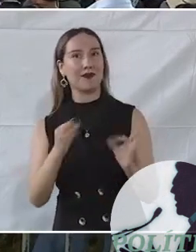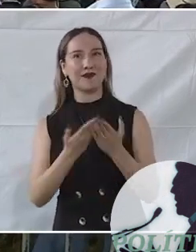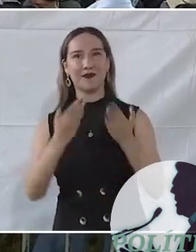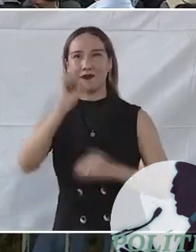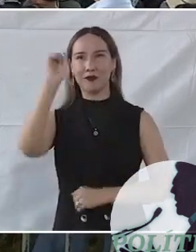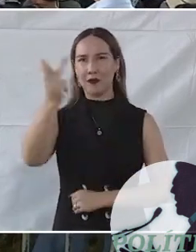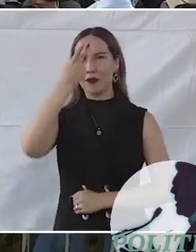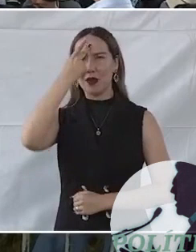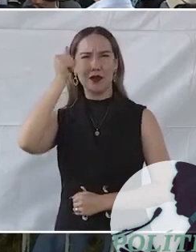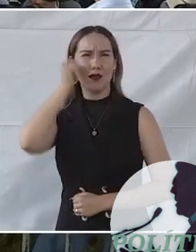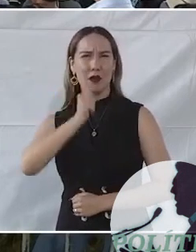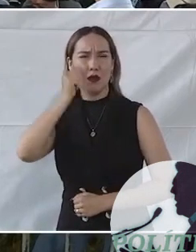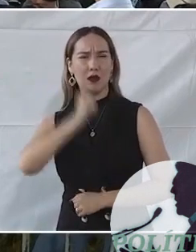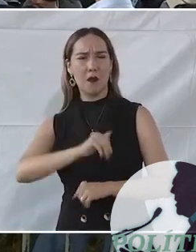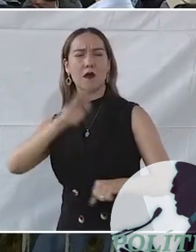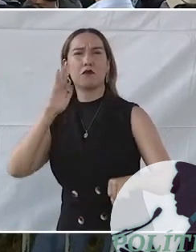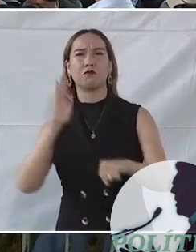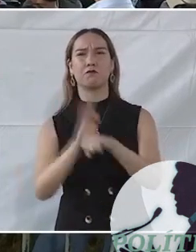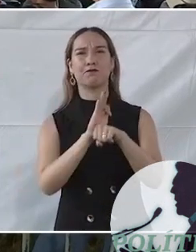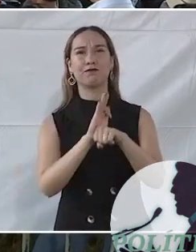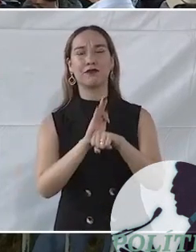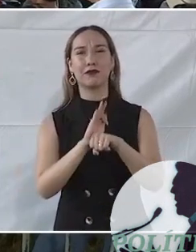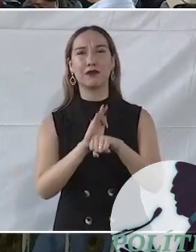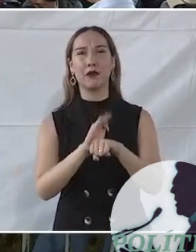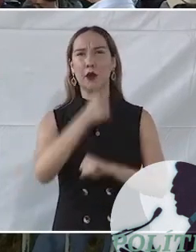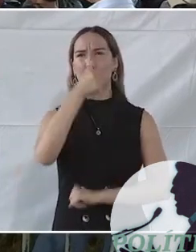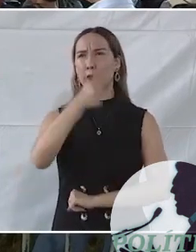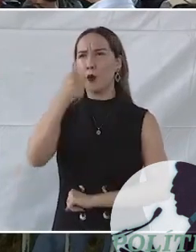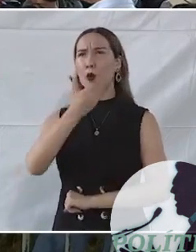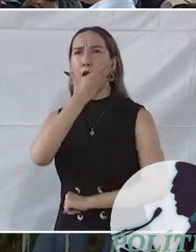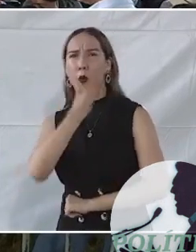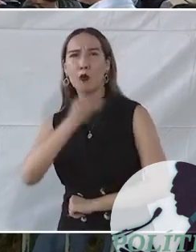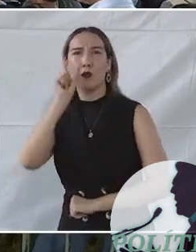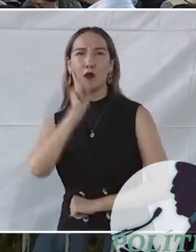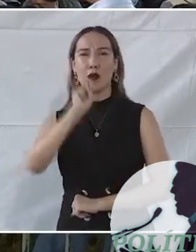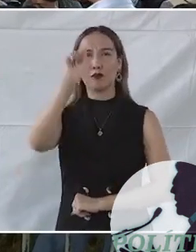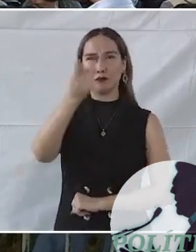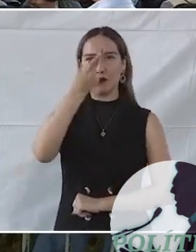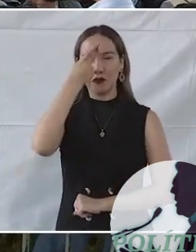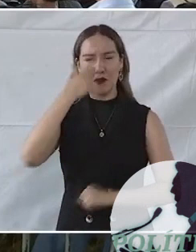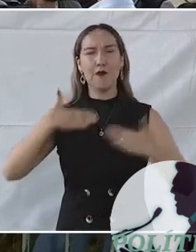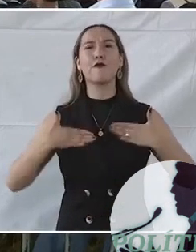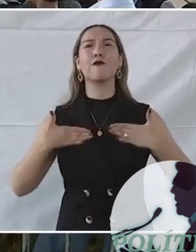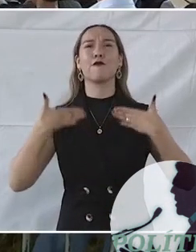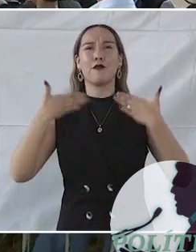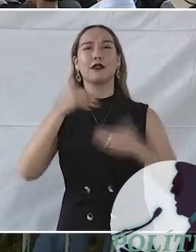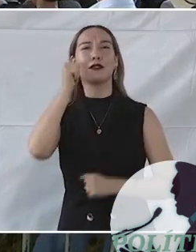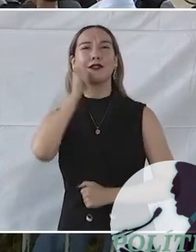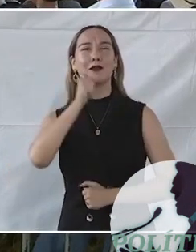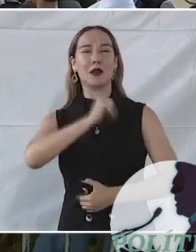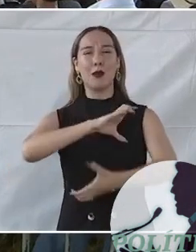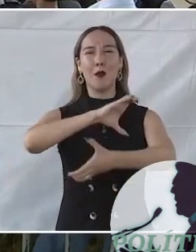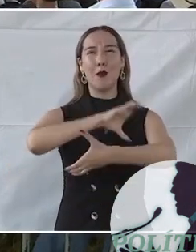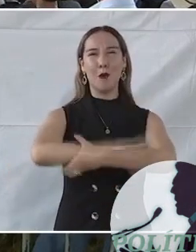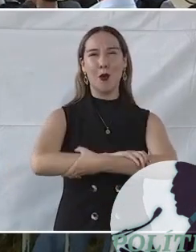Potosí defenderemos su postura, señor presidente. Las y los potosinos confiamos en usted, trabajamos hombro con usted